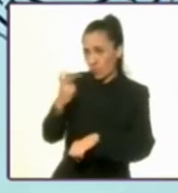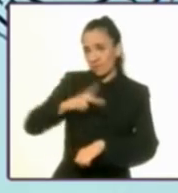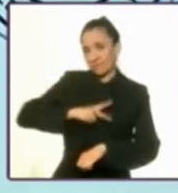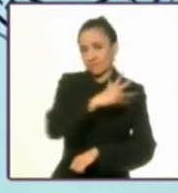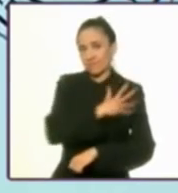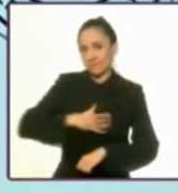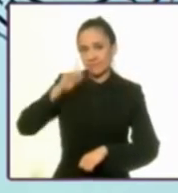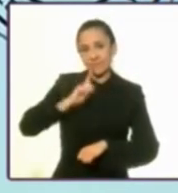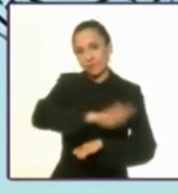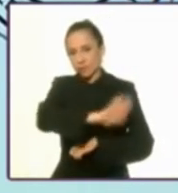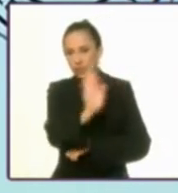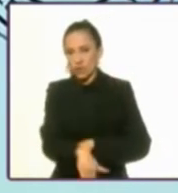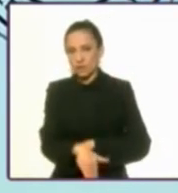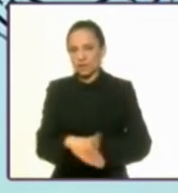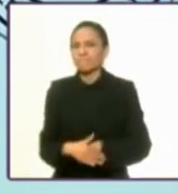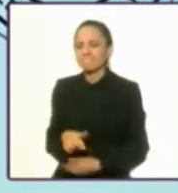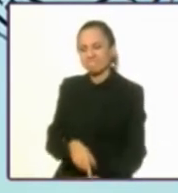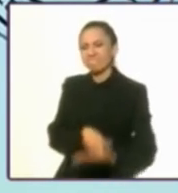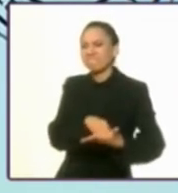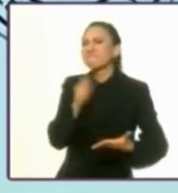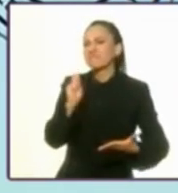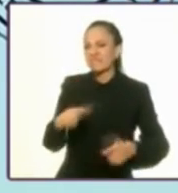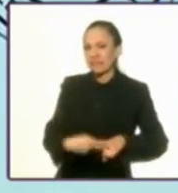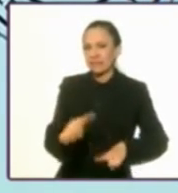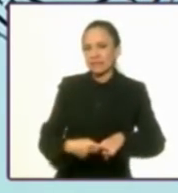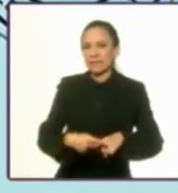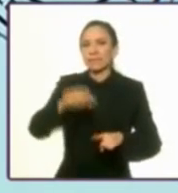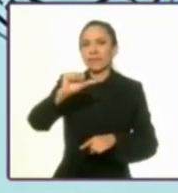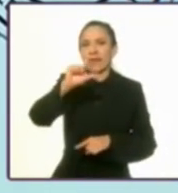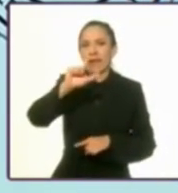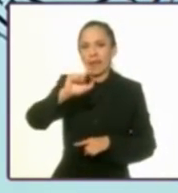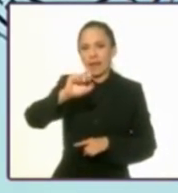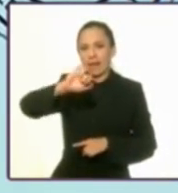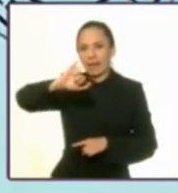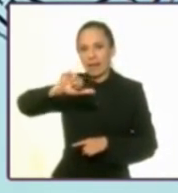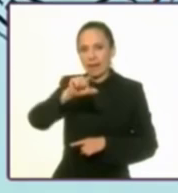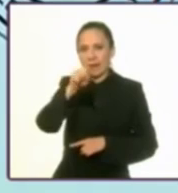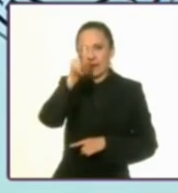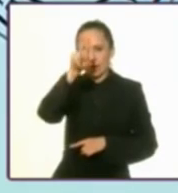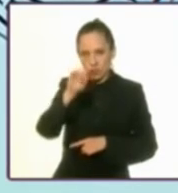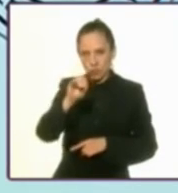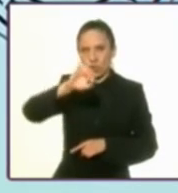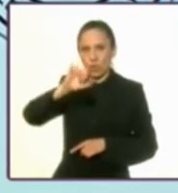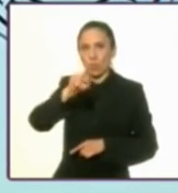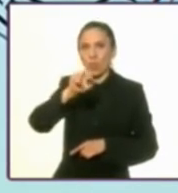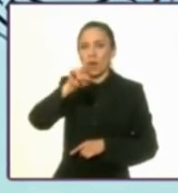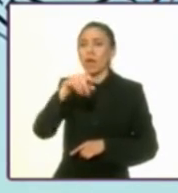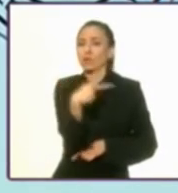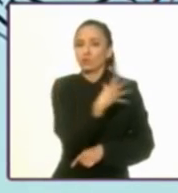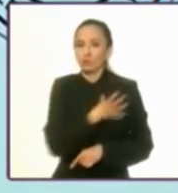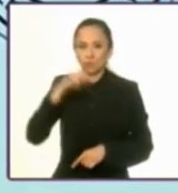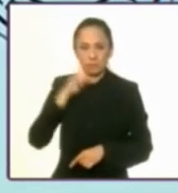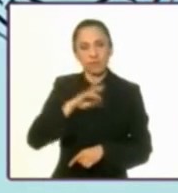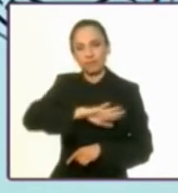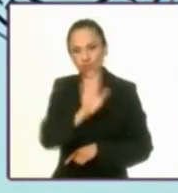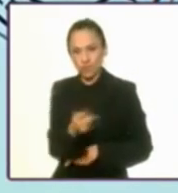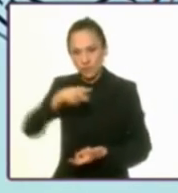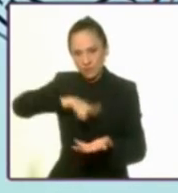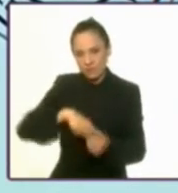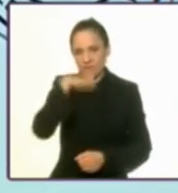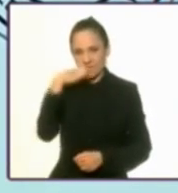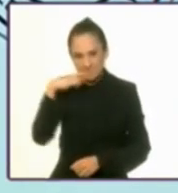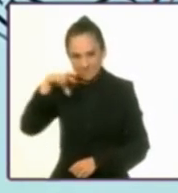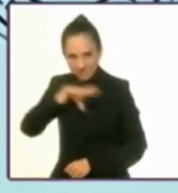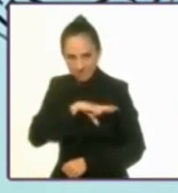estamos escuchando a alejandro jurado él es el padre de paola que perdió la vida en el colegio rébsamen y todavía es